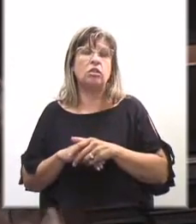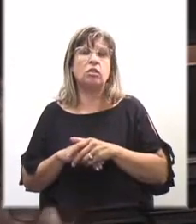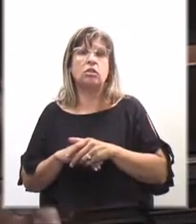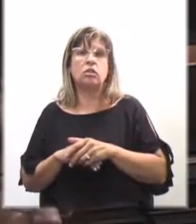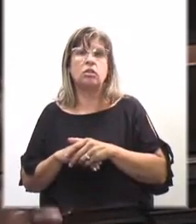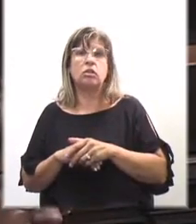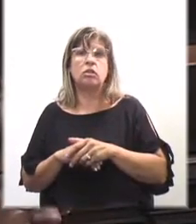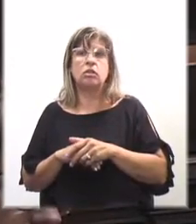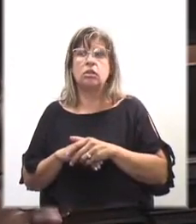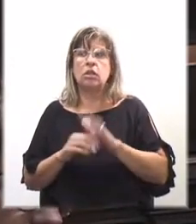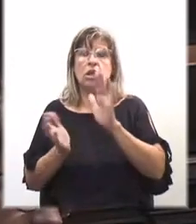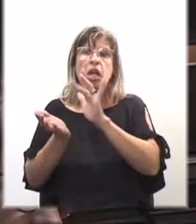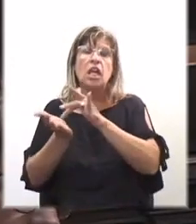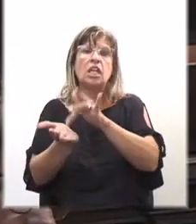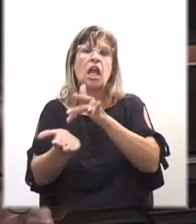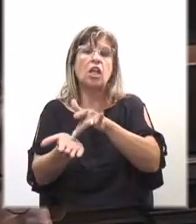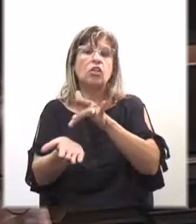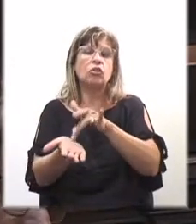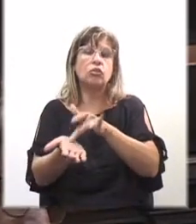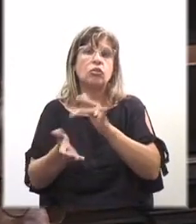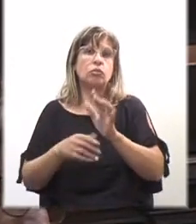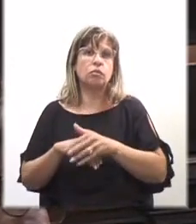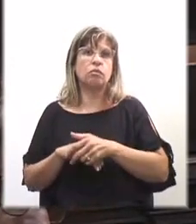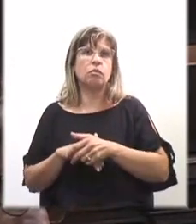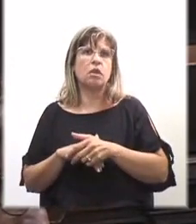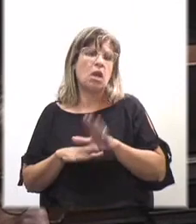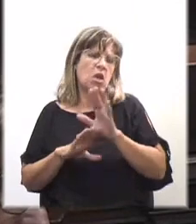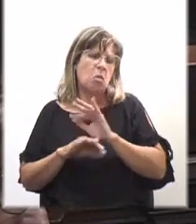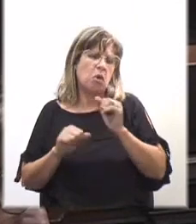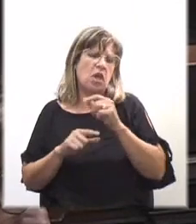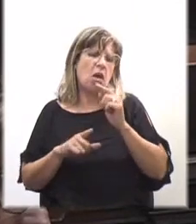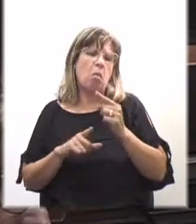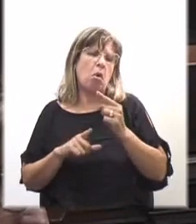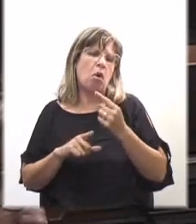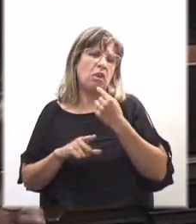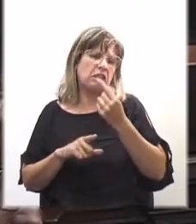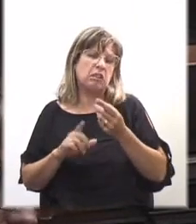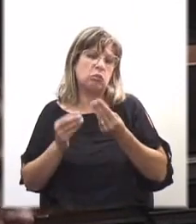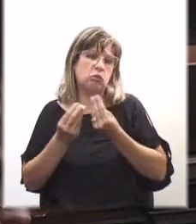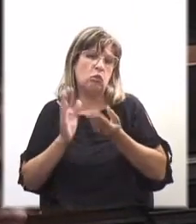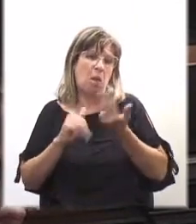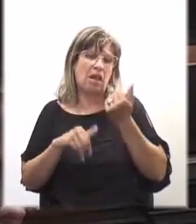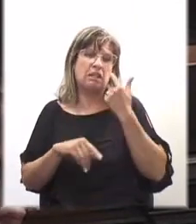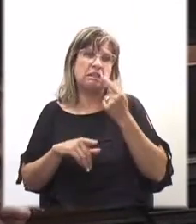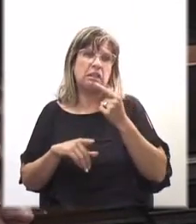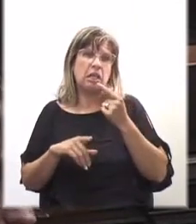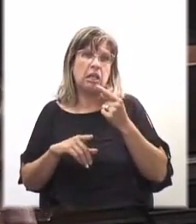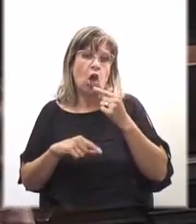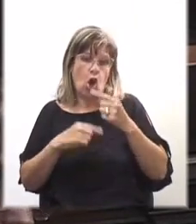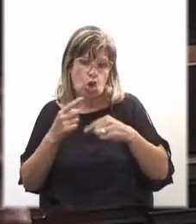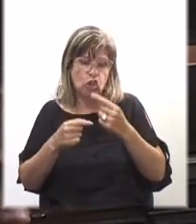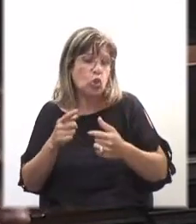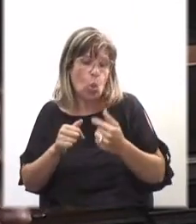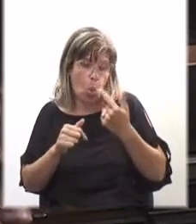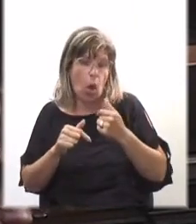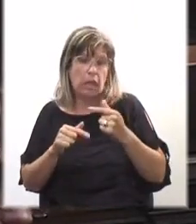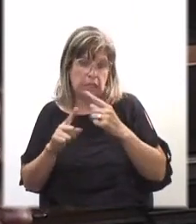por decir uno, los kurdos, y podríamos nombrar 100 más, siguen existiendo porque tienen eso que los